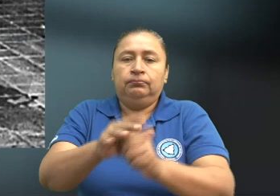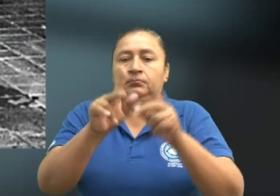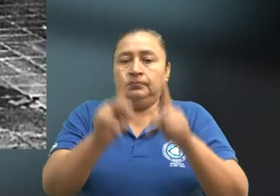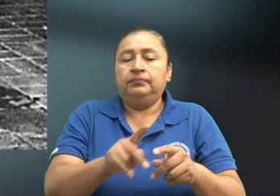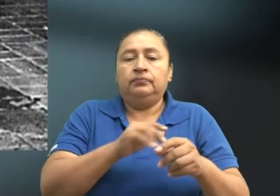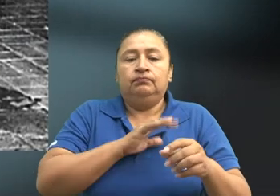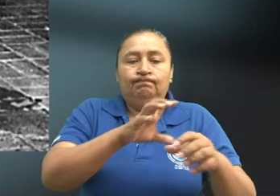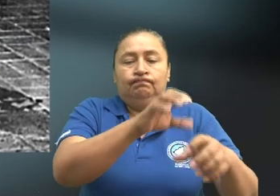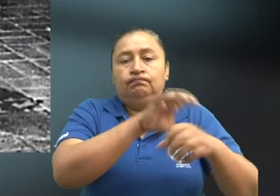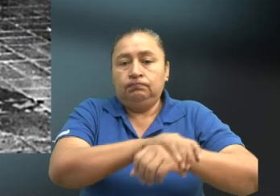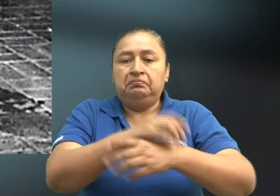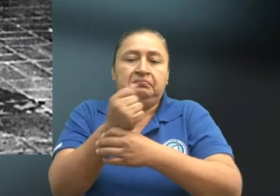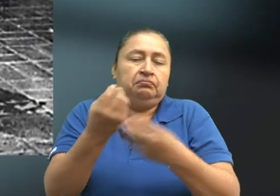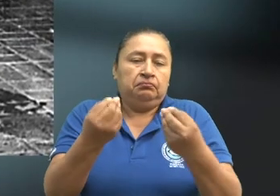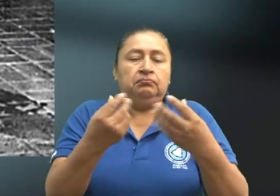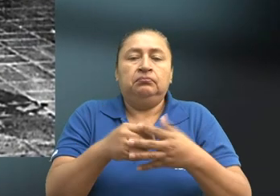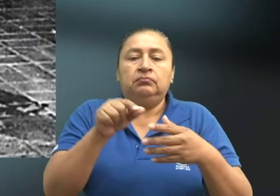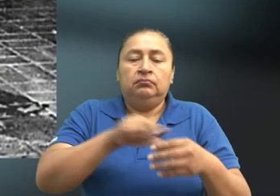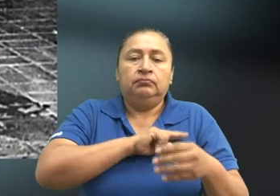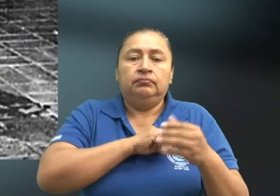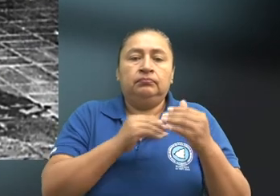va, ¿verdad?,